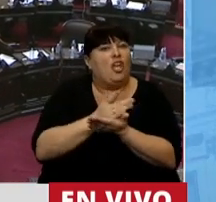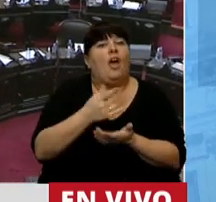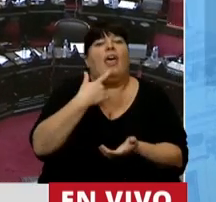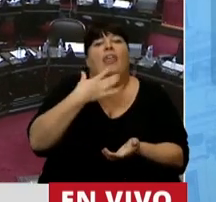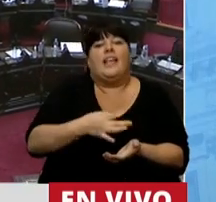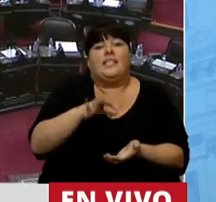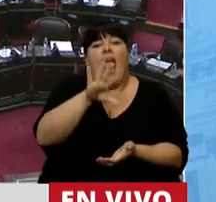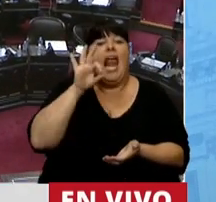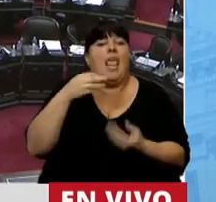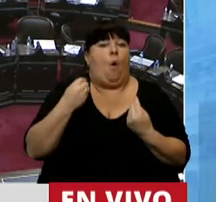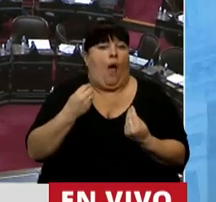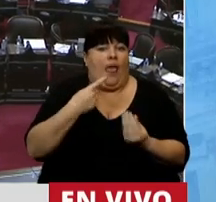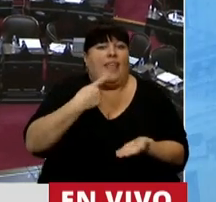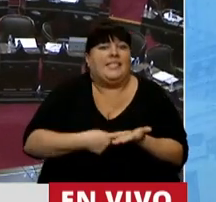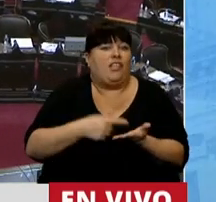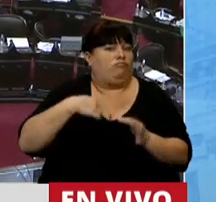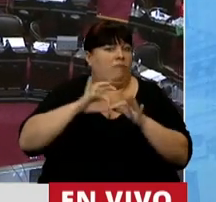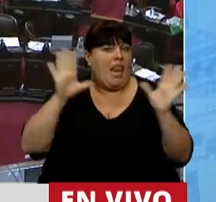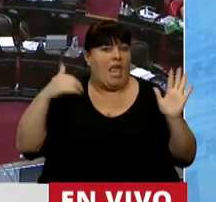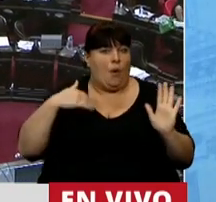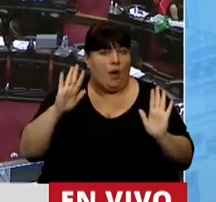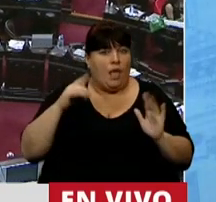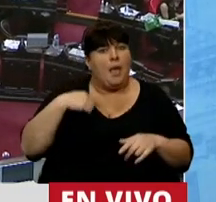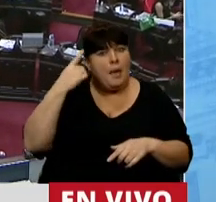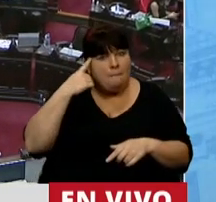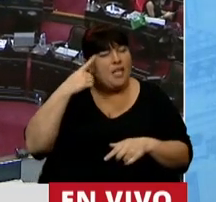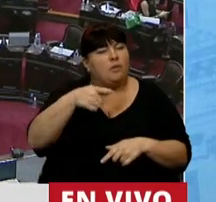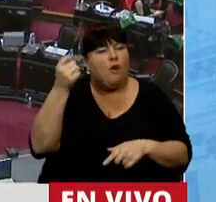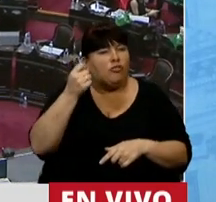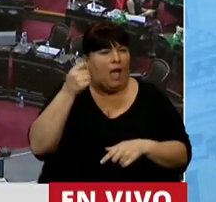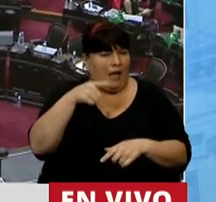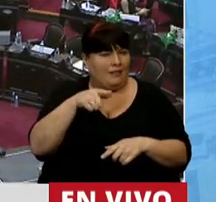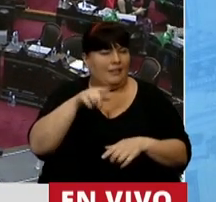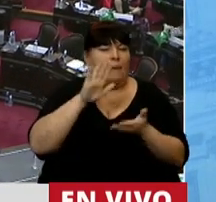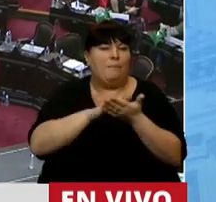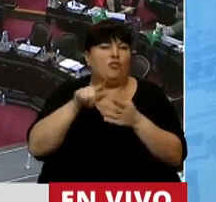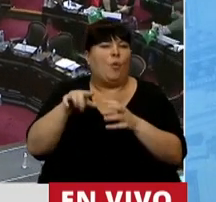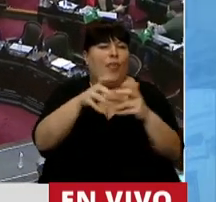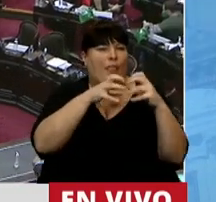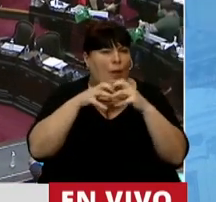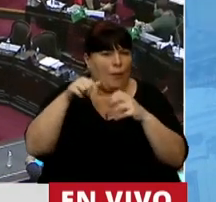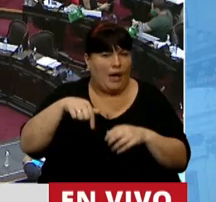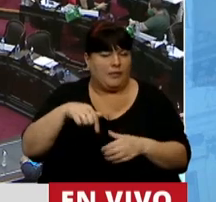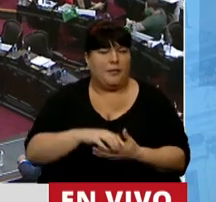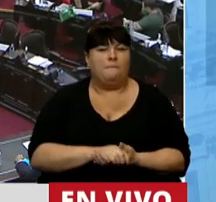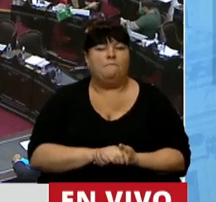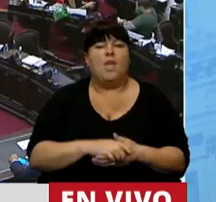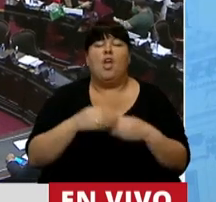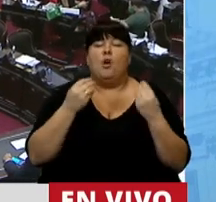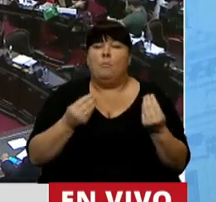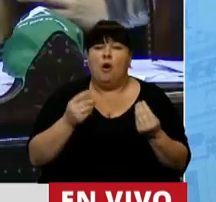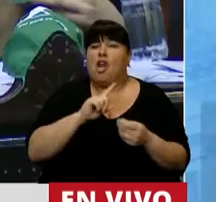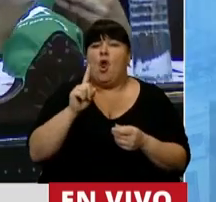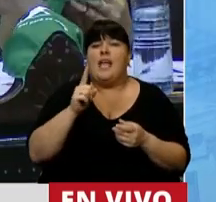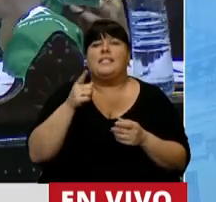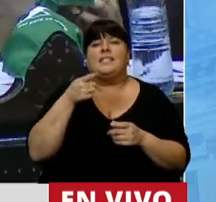optar y a decidir en libertad, que me parece lo central y lo clave en esta discusión que estamos llevando adelante, porque no